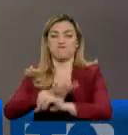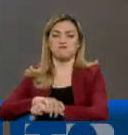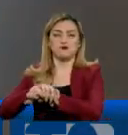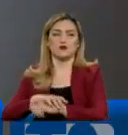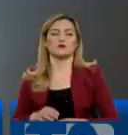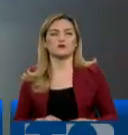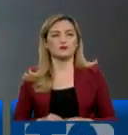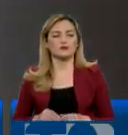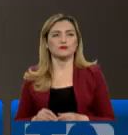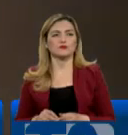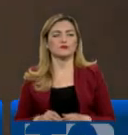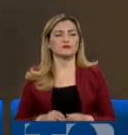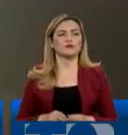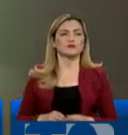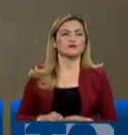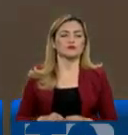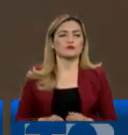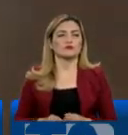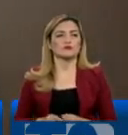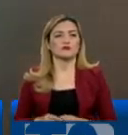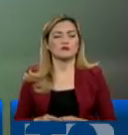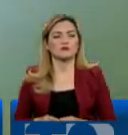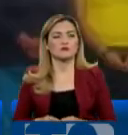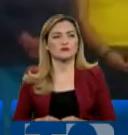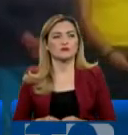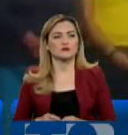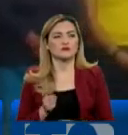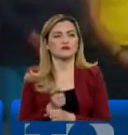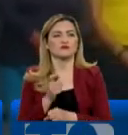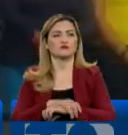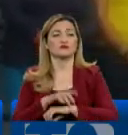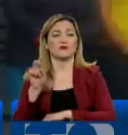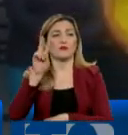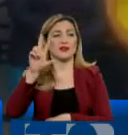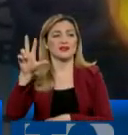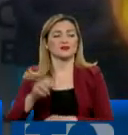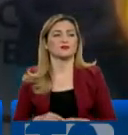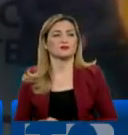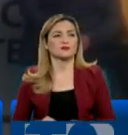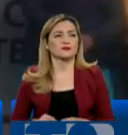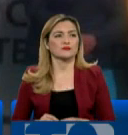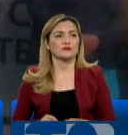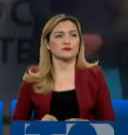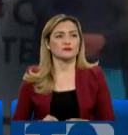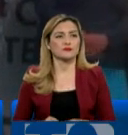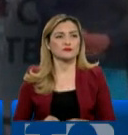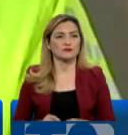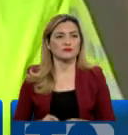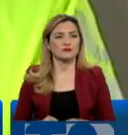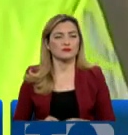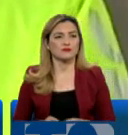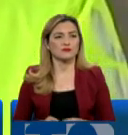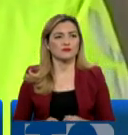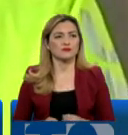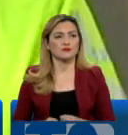se realizaron allanamientos en las provincias mencionadas y se logró la captura de los 23 delincuentes. La siguiente modalidad que utilizaba